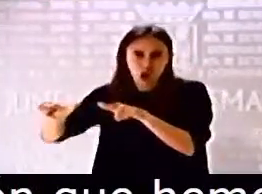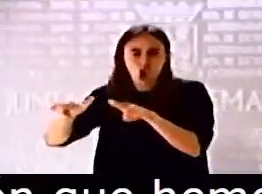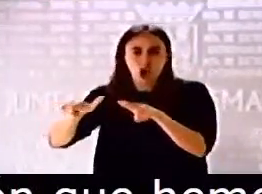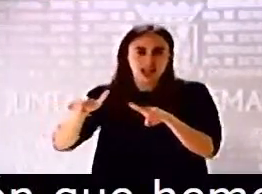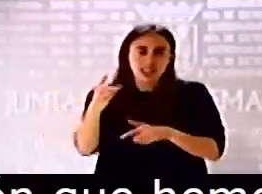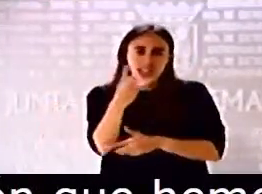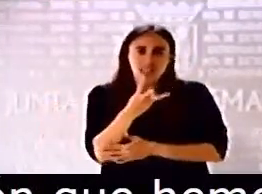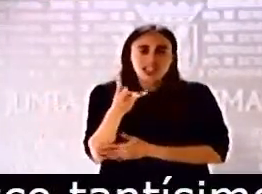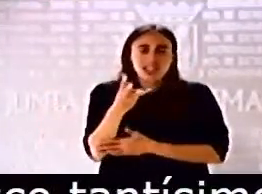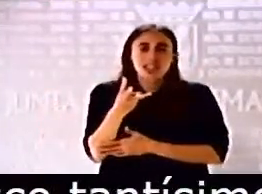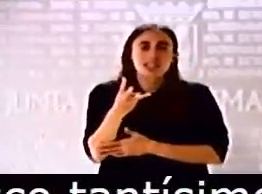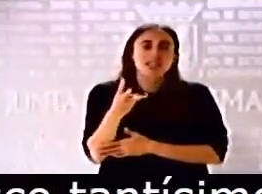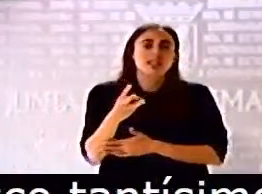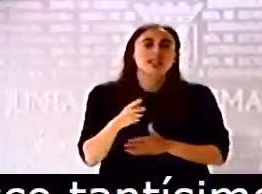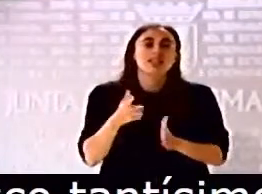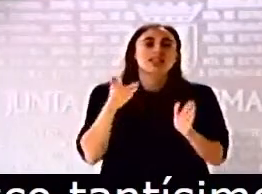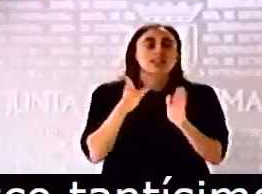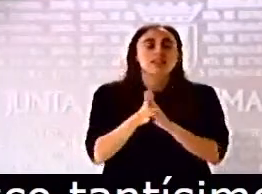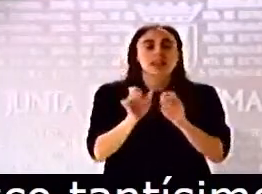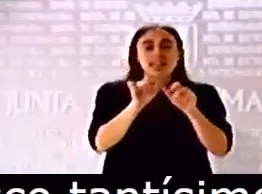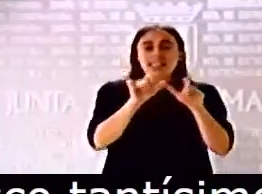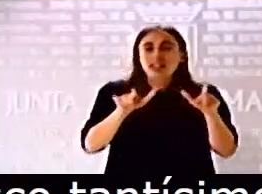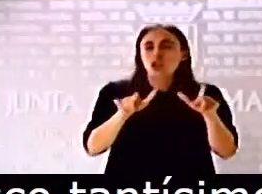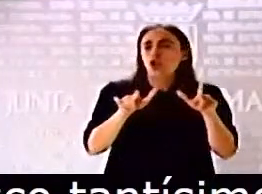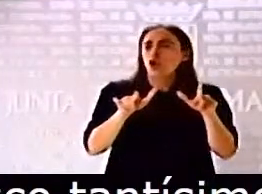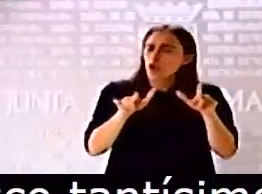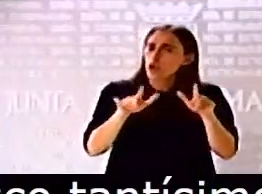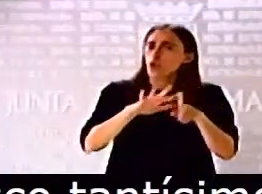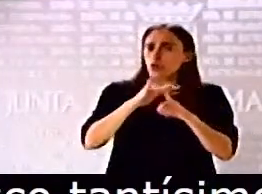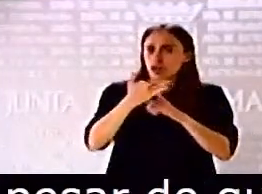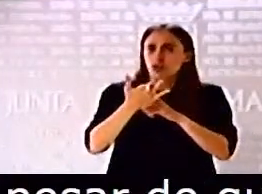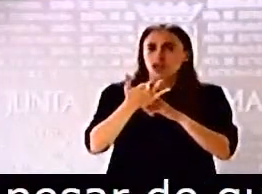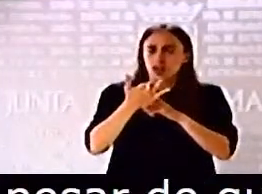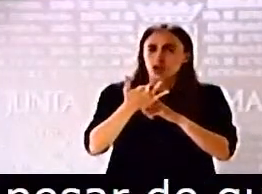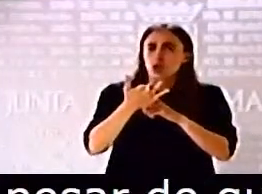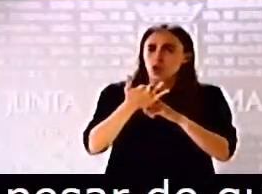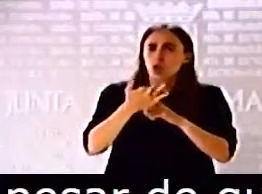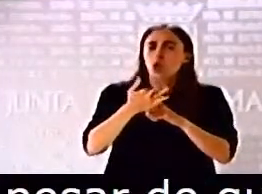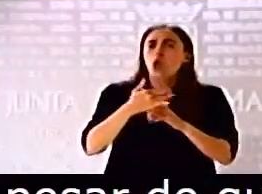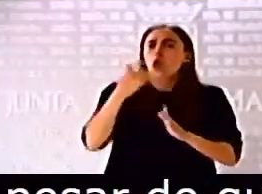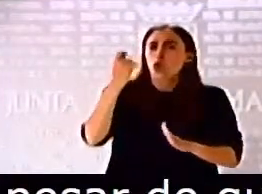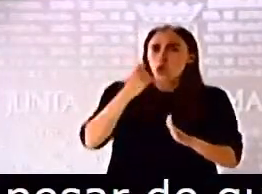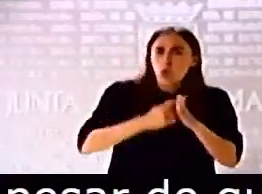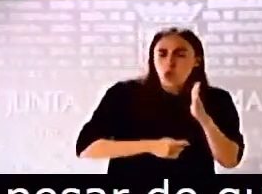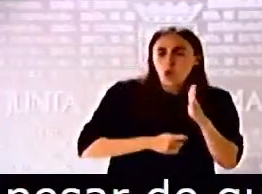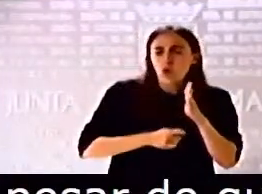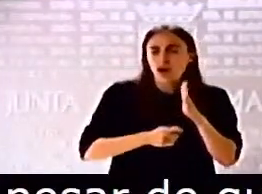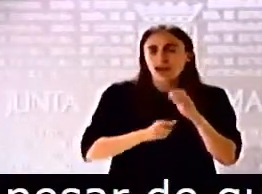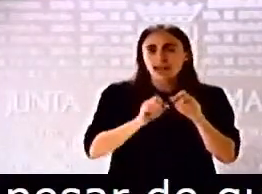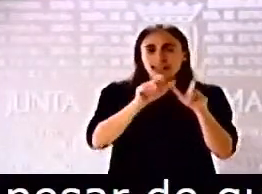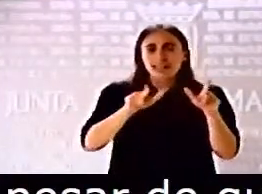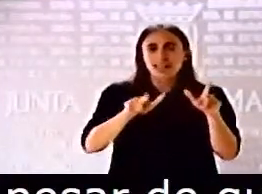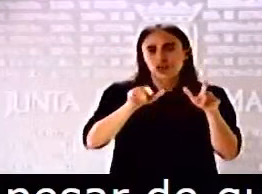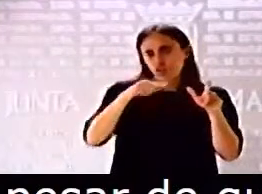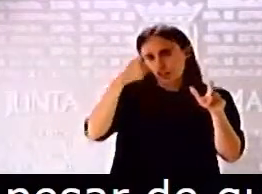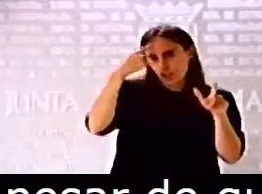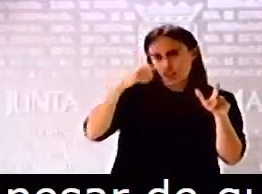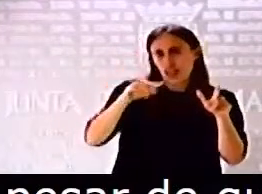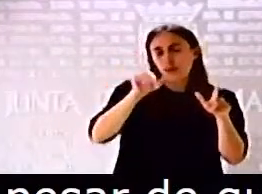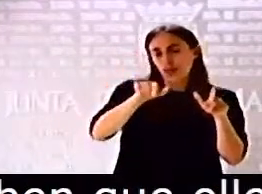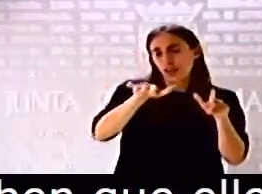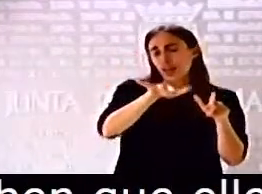han sido un sector que, a pesar de que lo está pasando mal, a pesar de que saben que ellos no son el foco principal de